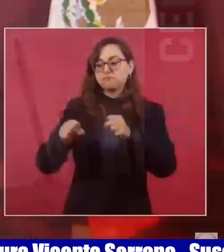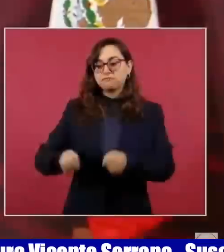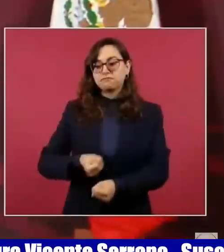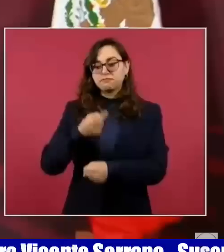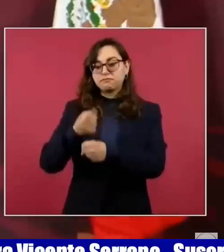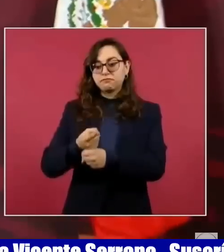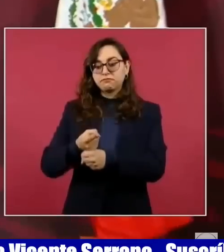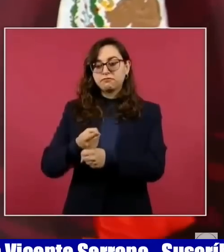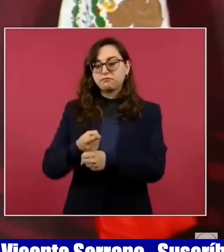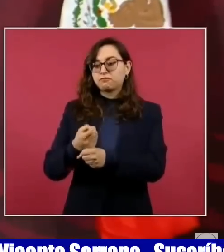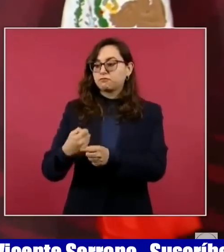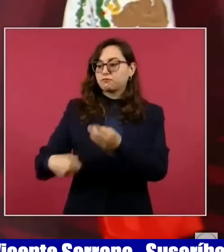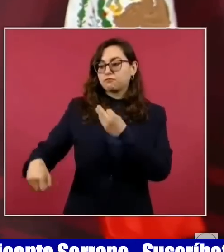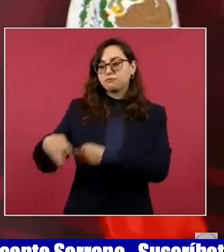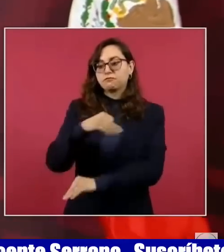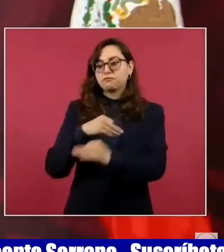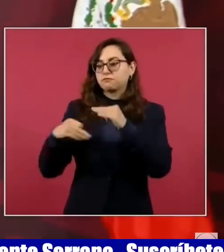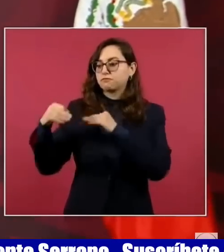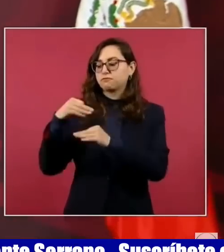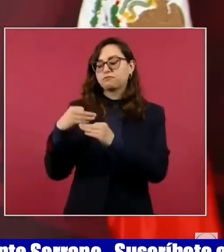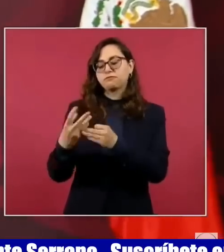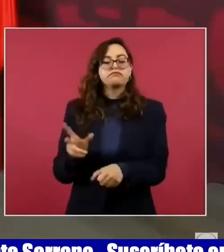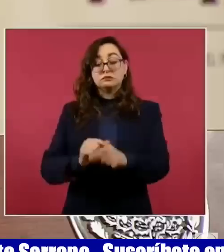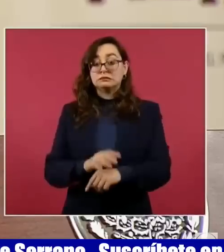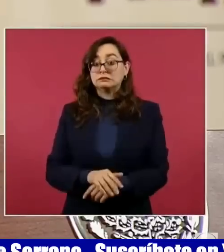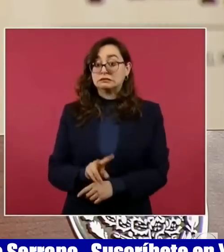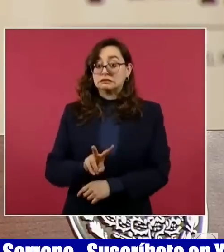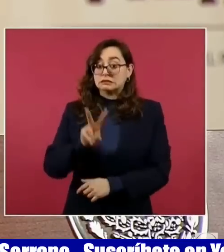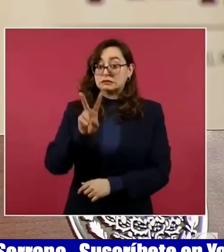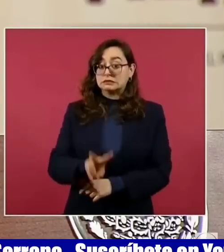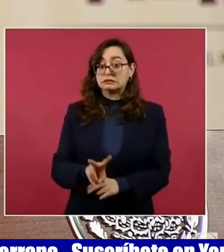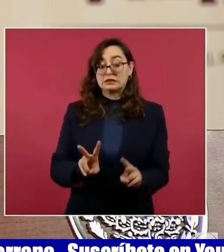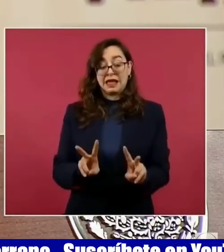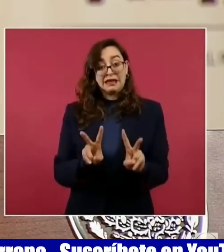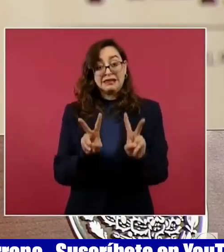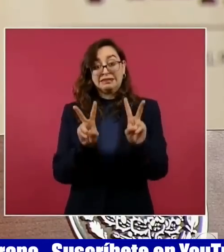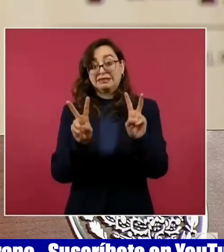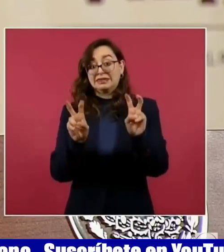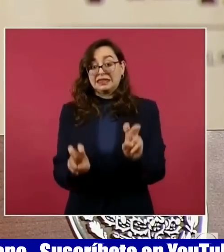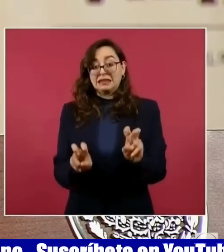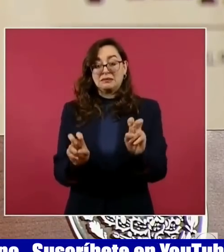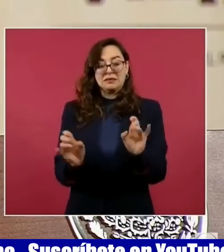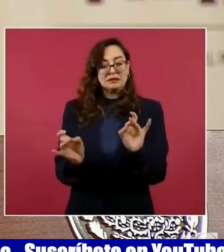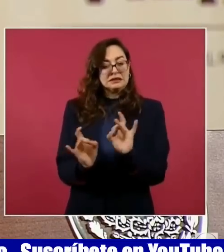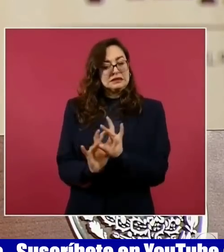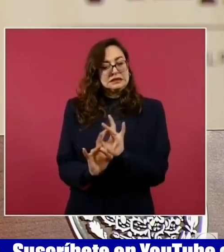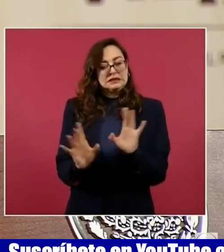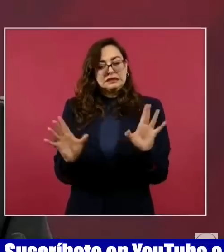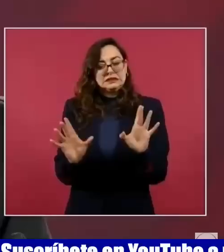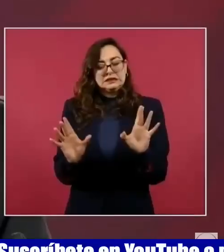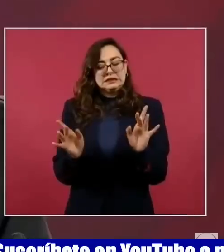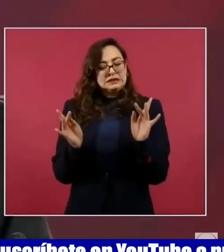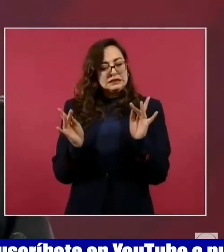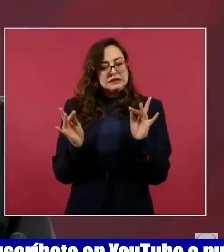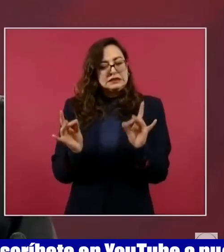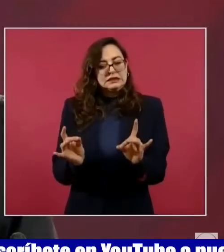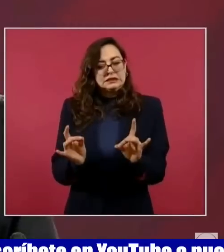Proceso, que pues no hace mella ya, porque la gente